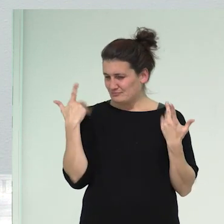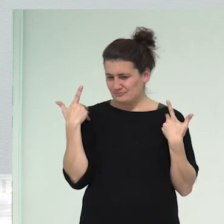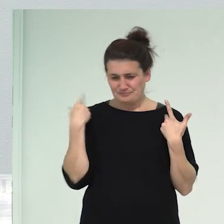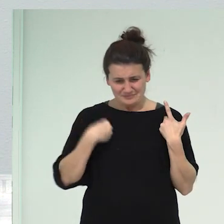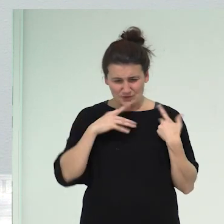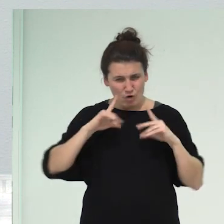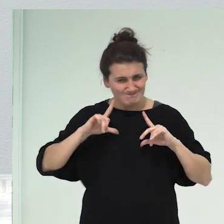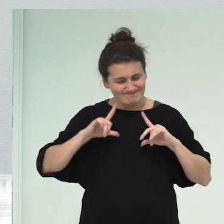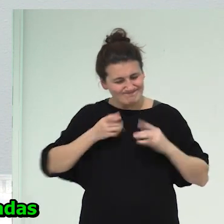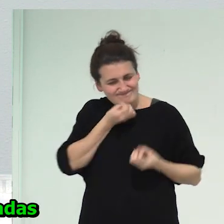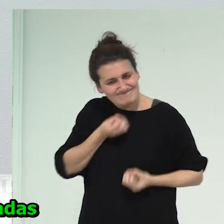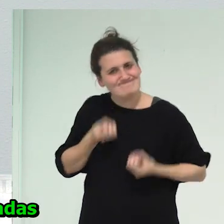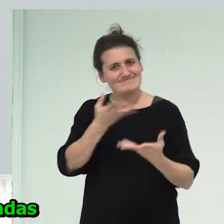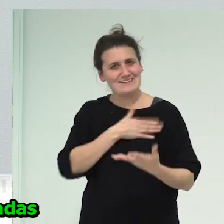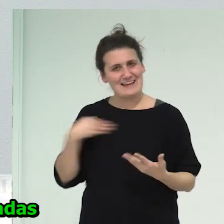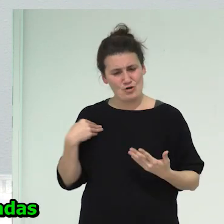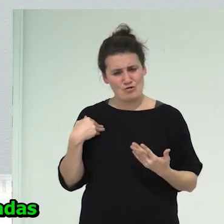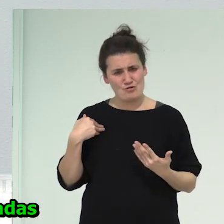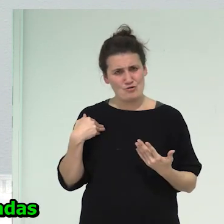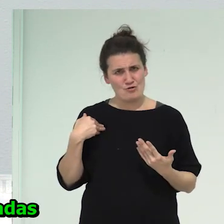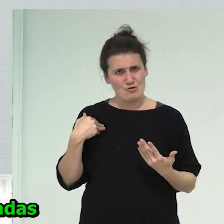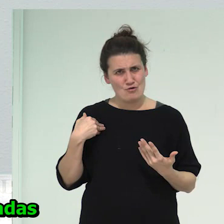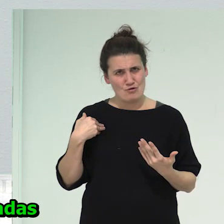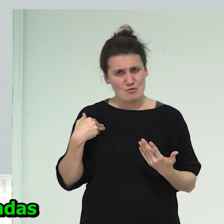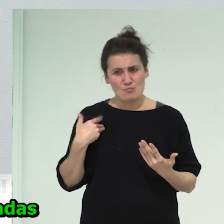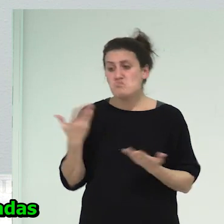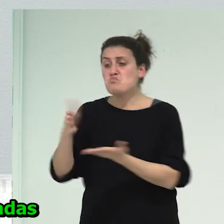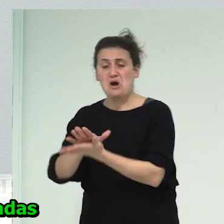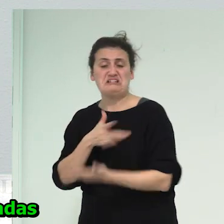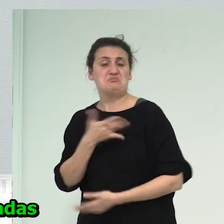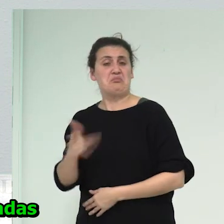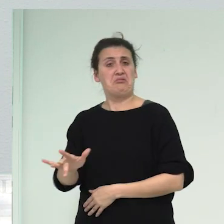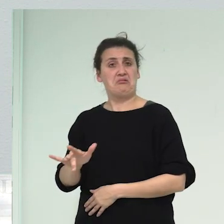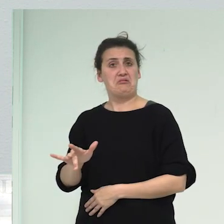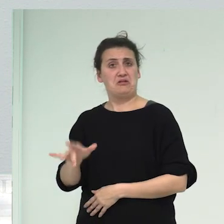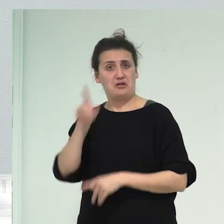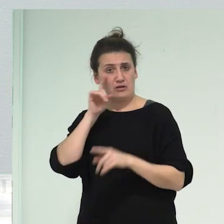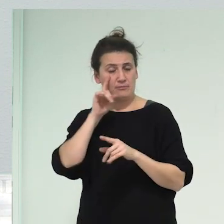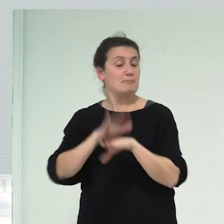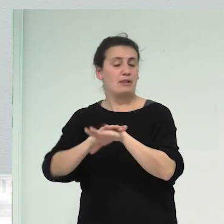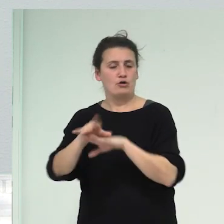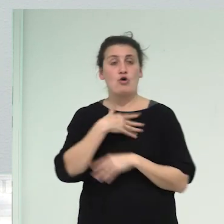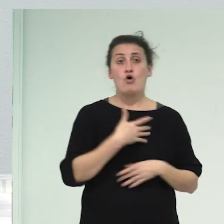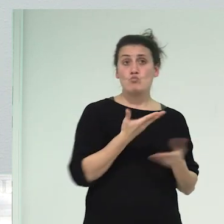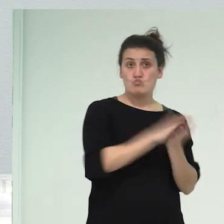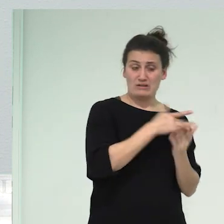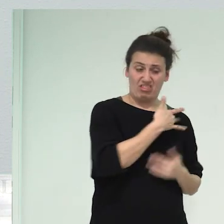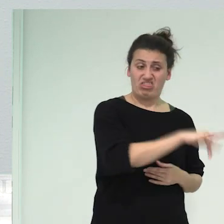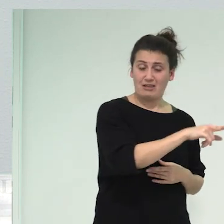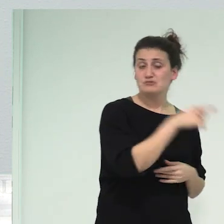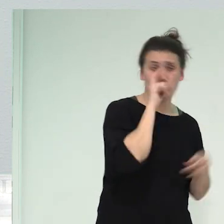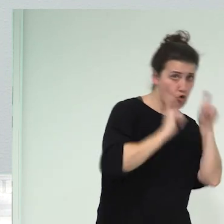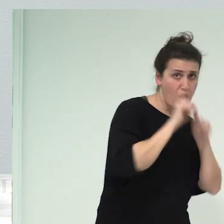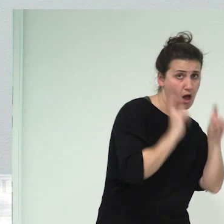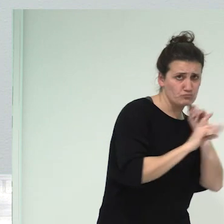esto hay muertes que merecen la pena ser lloradas y otras muertes que